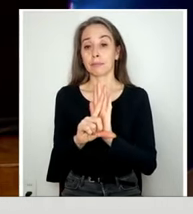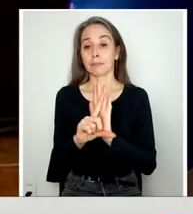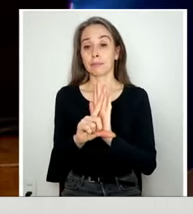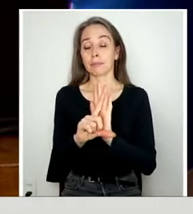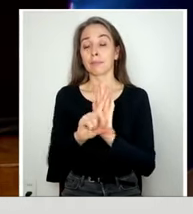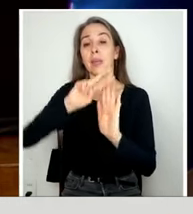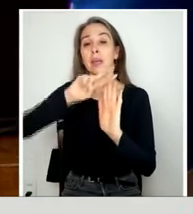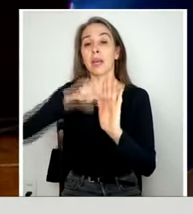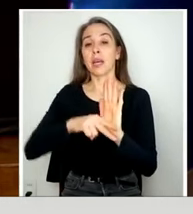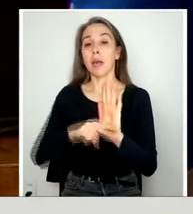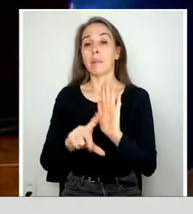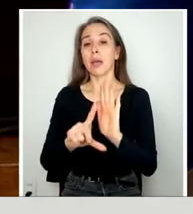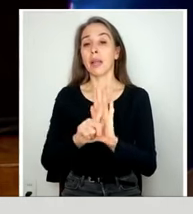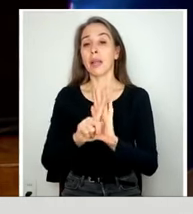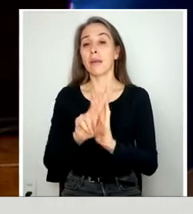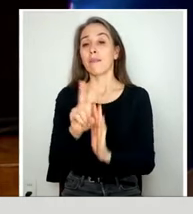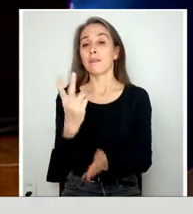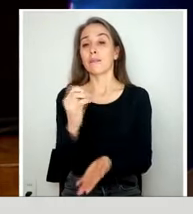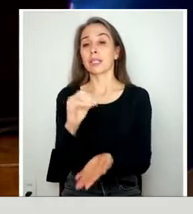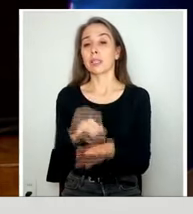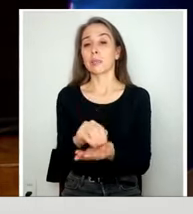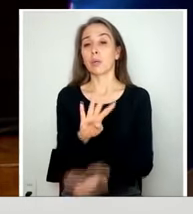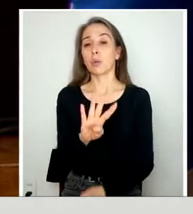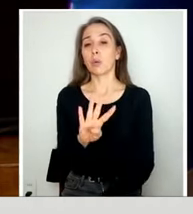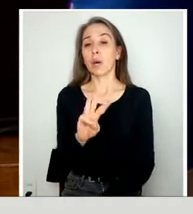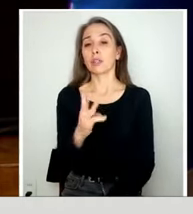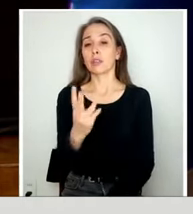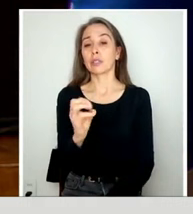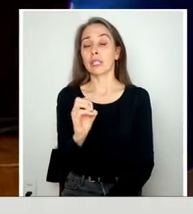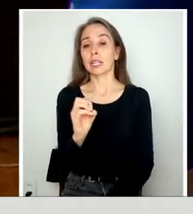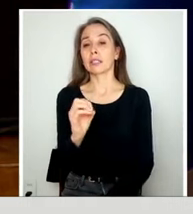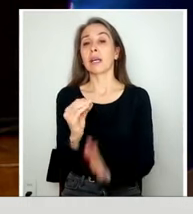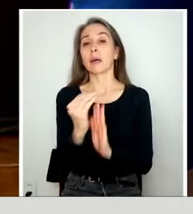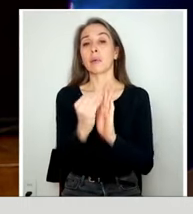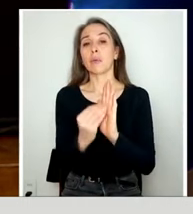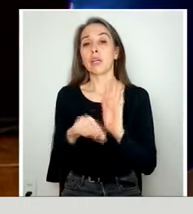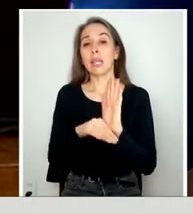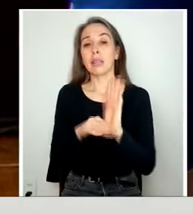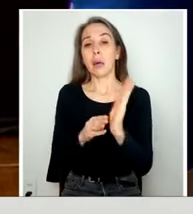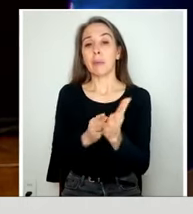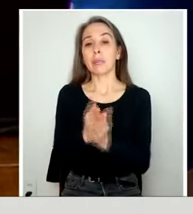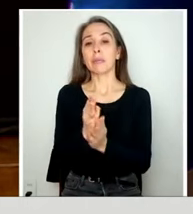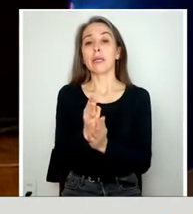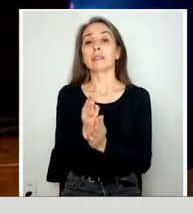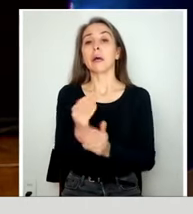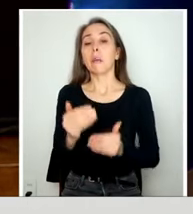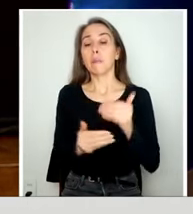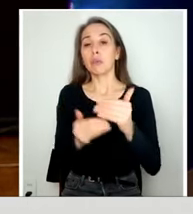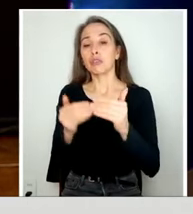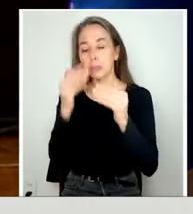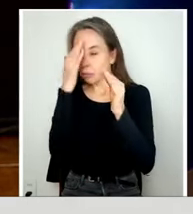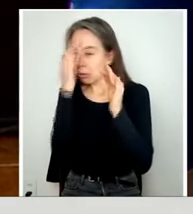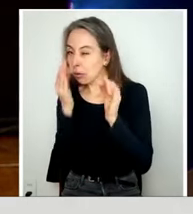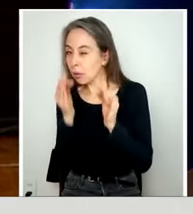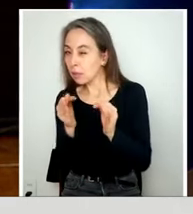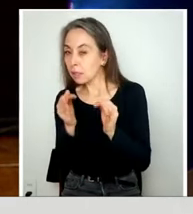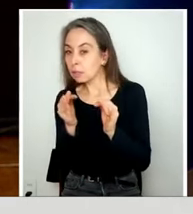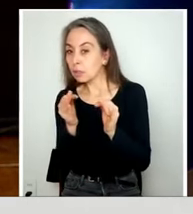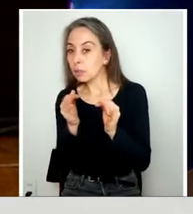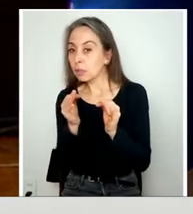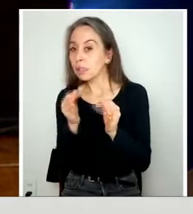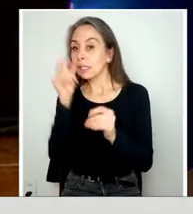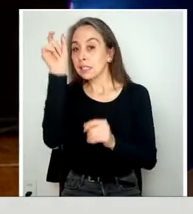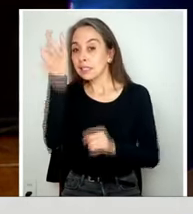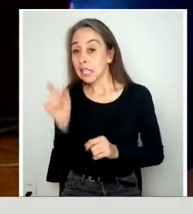la ley número 20.430 para establecer una etapa inicial del procedimiento de determinación de la condición de refugiado